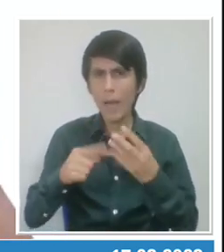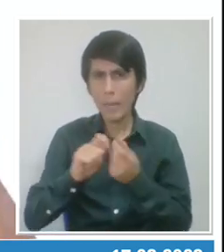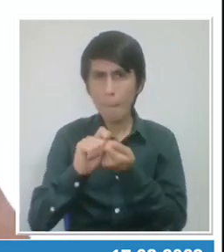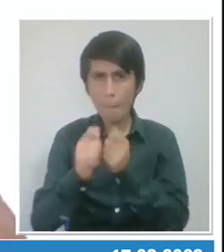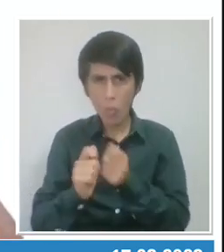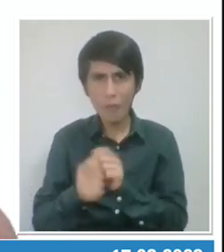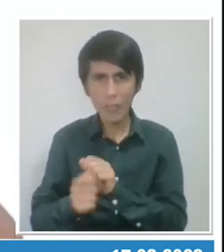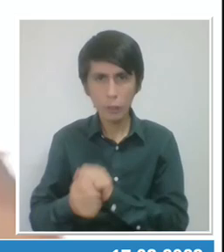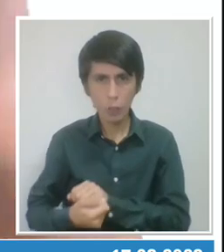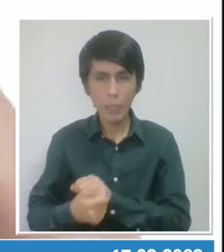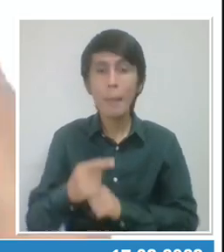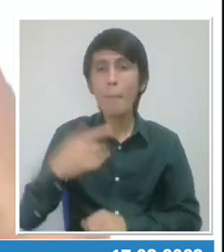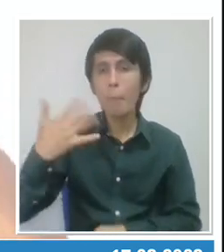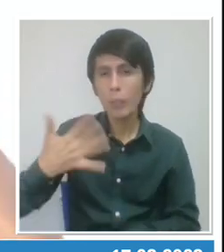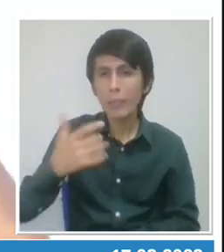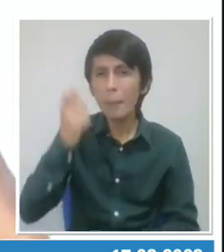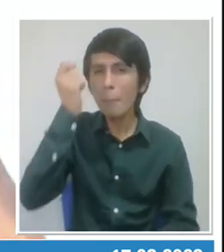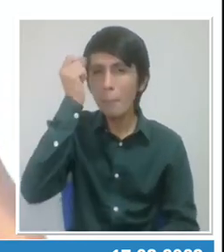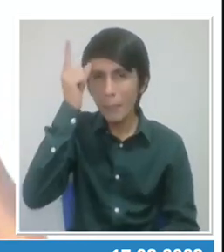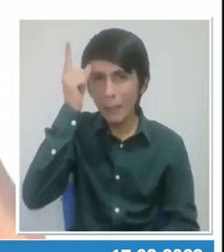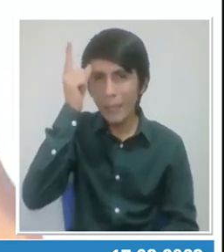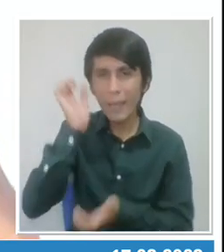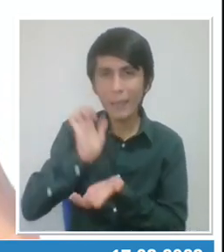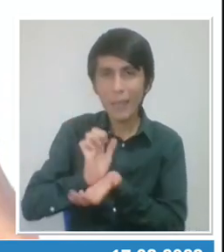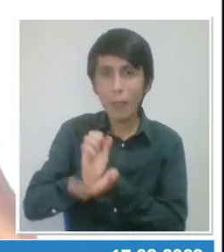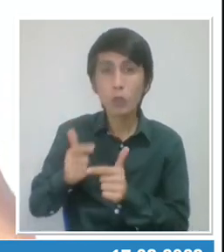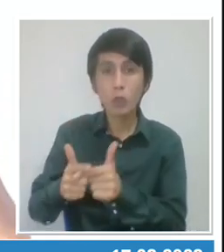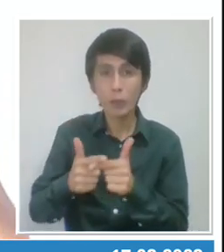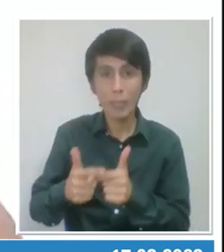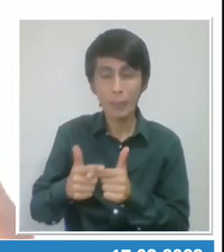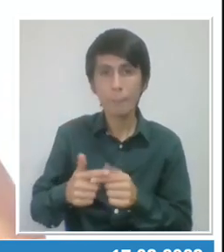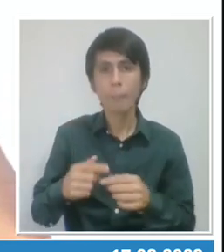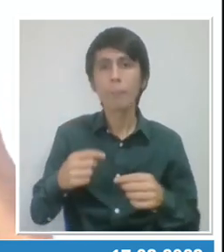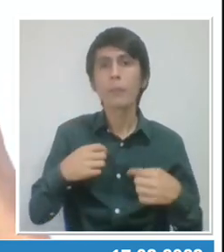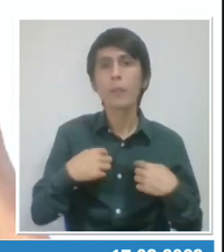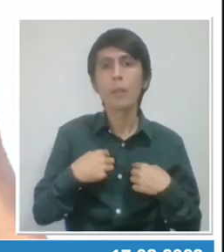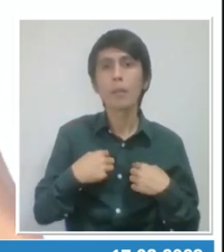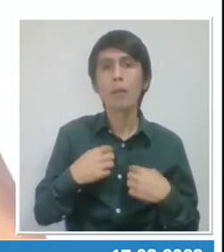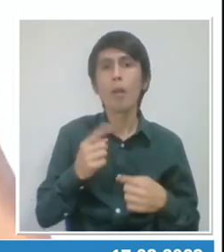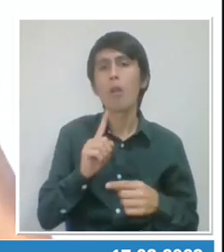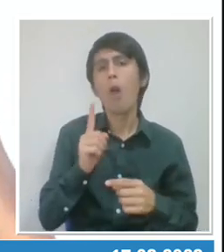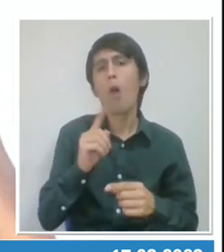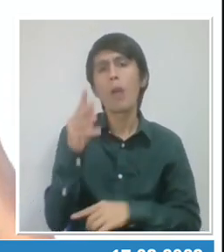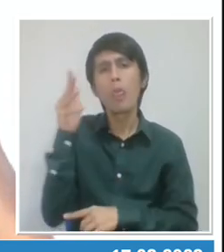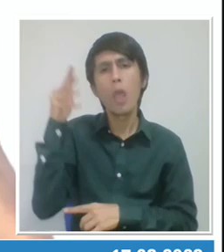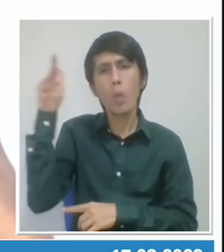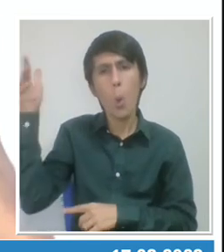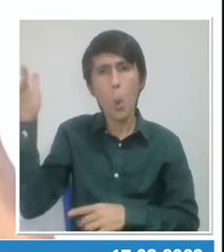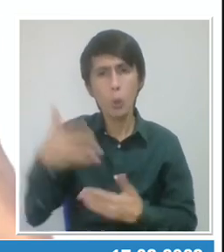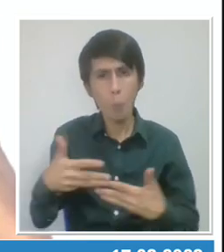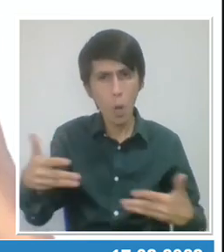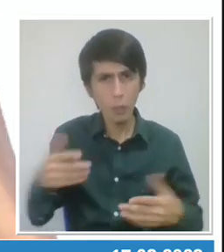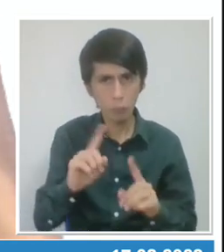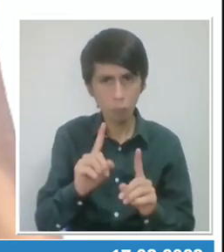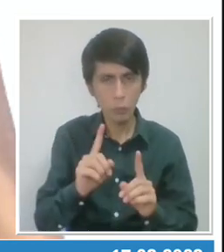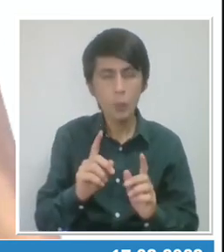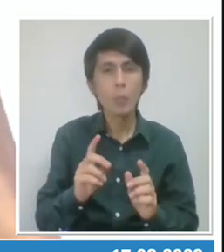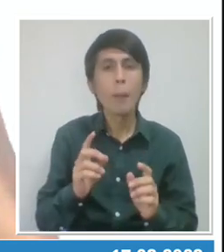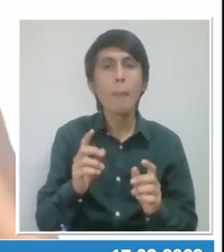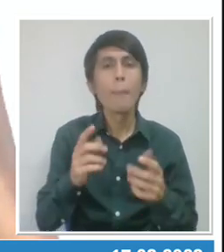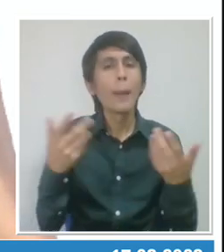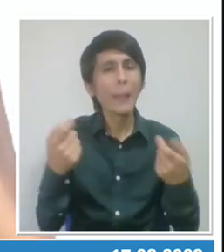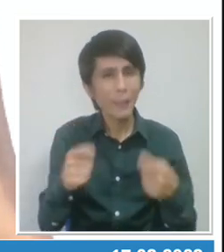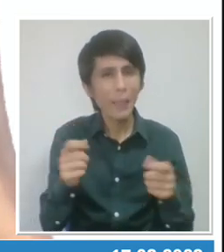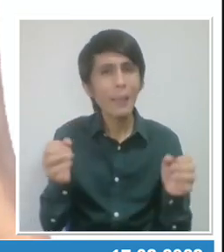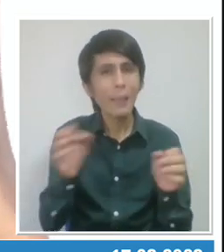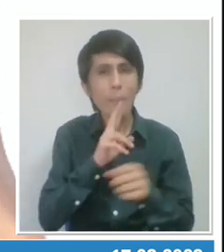social no quiero hacer aquí obviamente un excurso muy largo para tratar de responder a la pregunta.